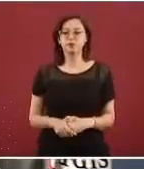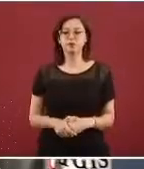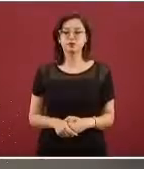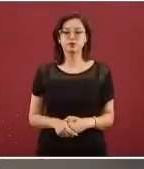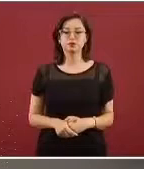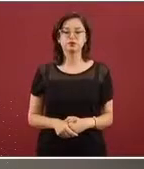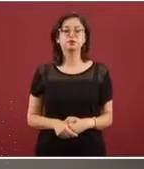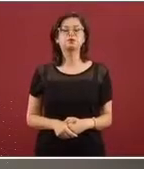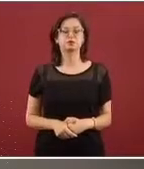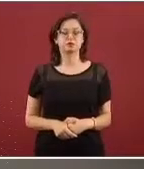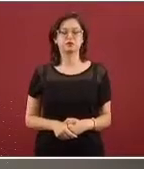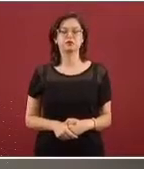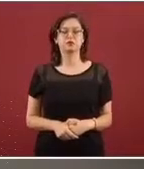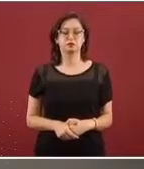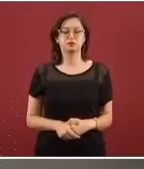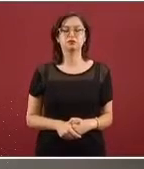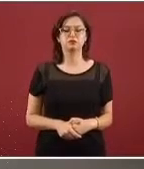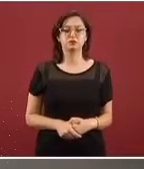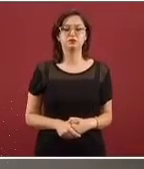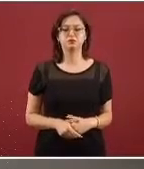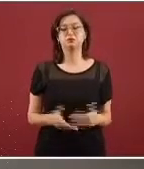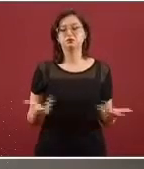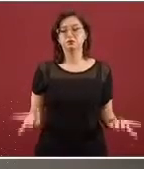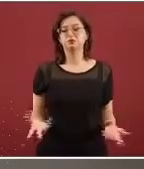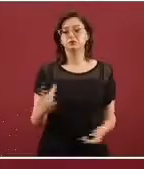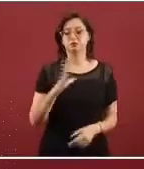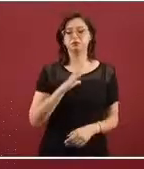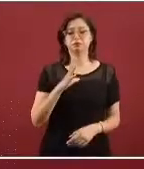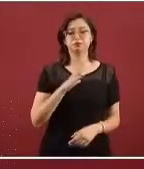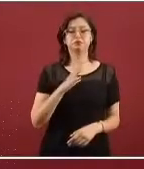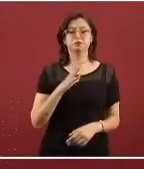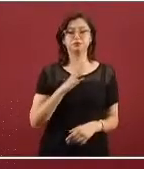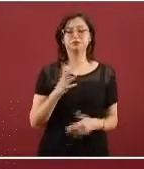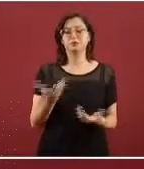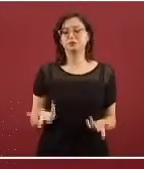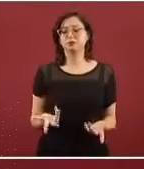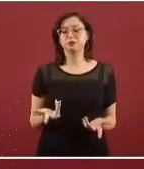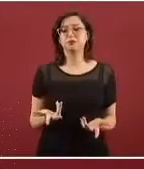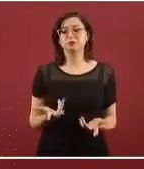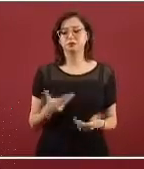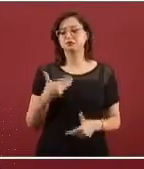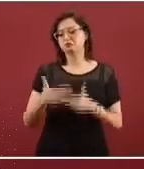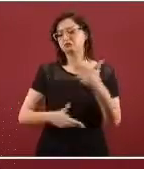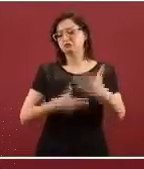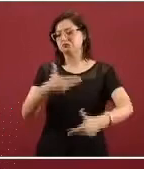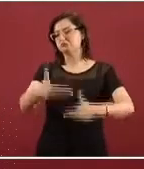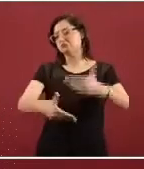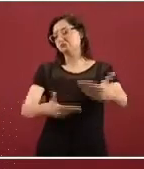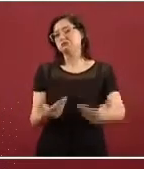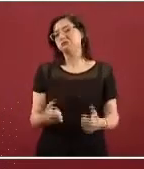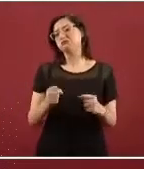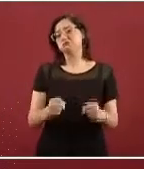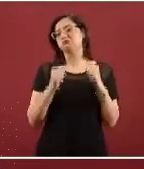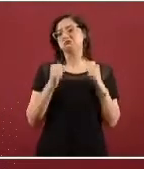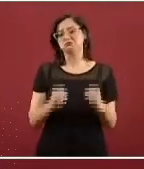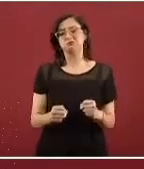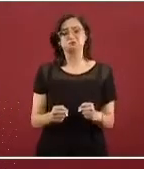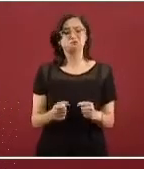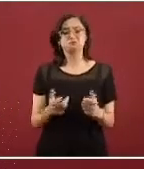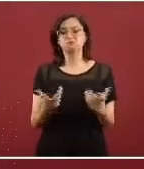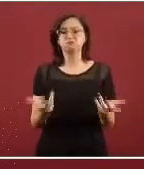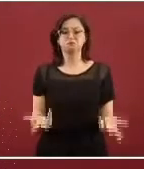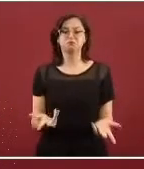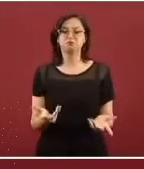de salud? Lo hemos tenido en algunos brotes como este que estoy relatando y seguramente lo seguiremos viendo de esta manera, como